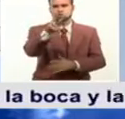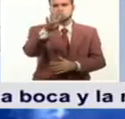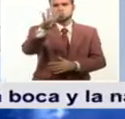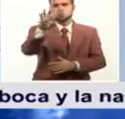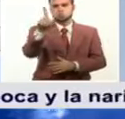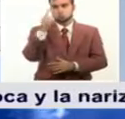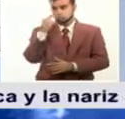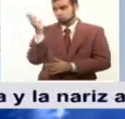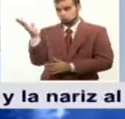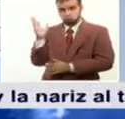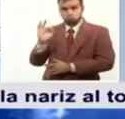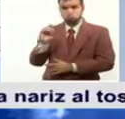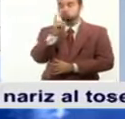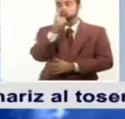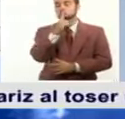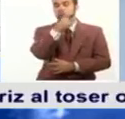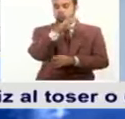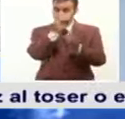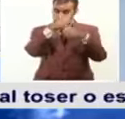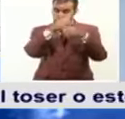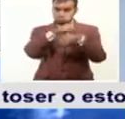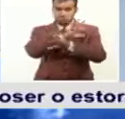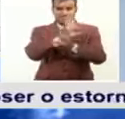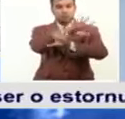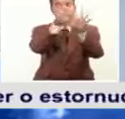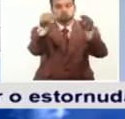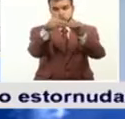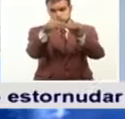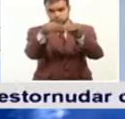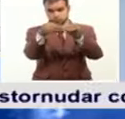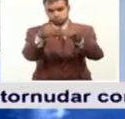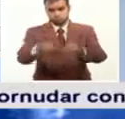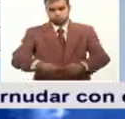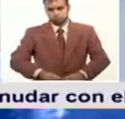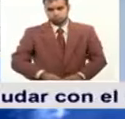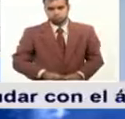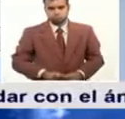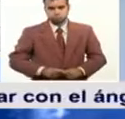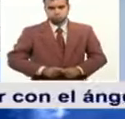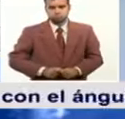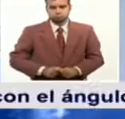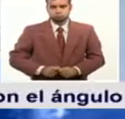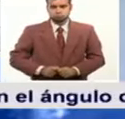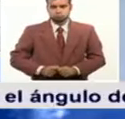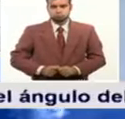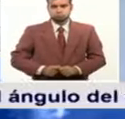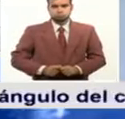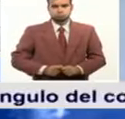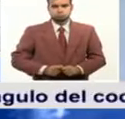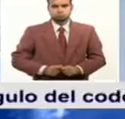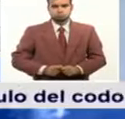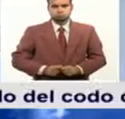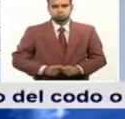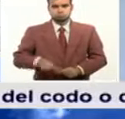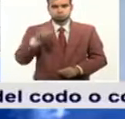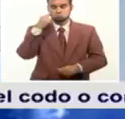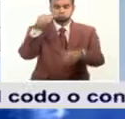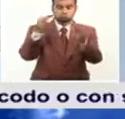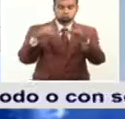4.150.241 PCR que se han realizado en Cuba para el diagnóstico de la enfermedad. Y ya se han